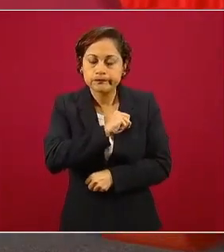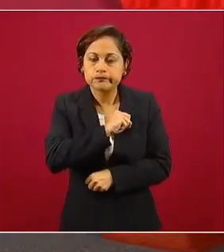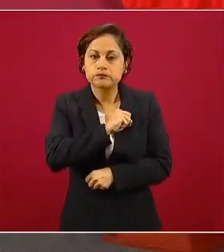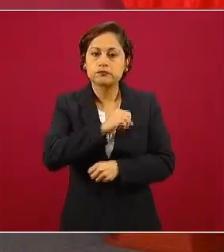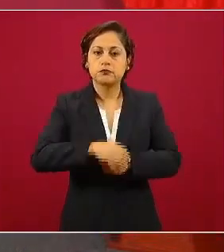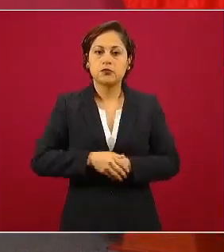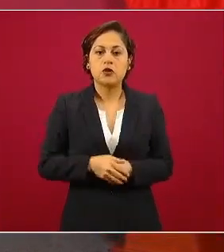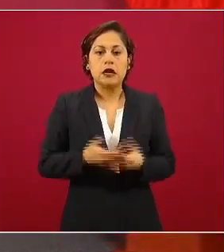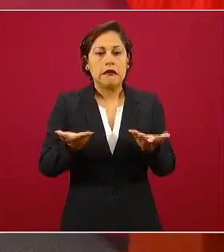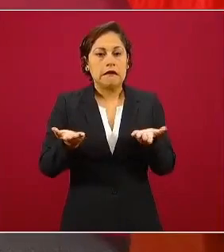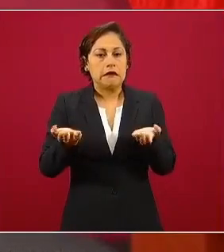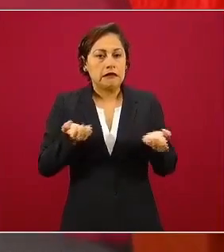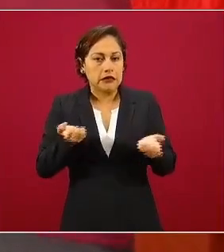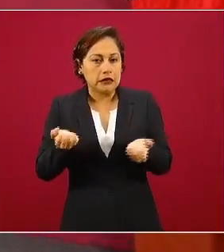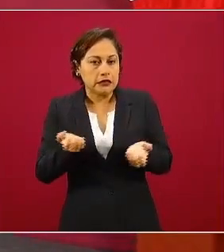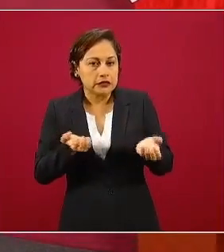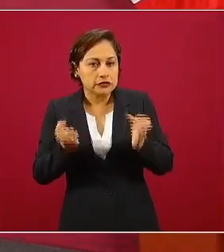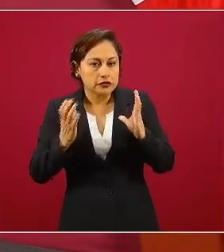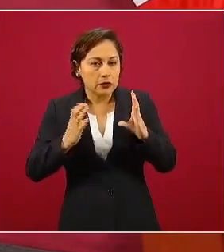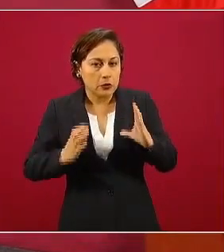luego el ejercicio